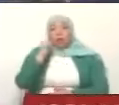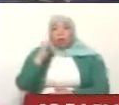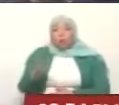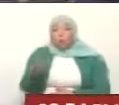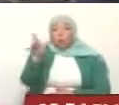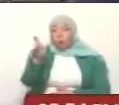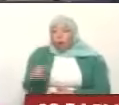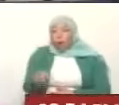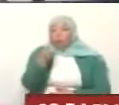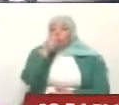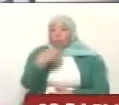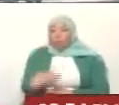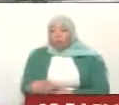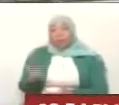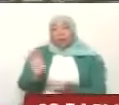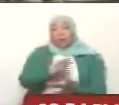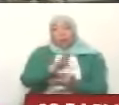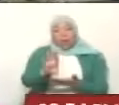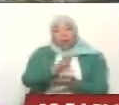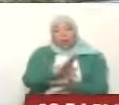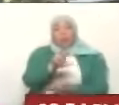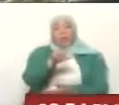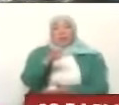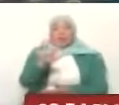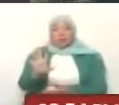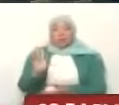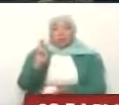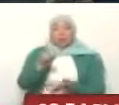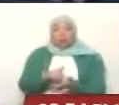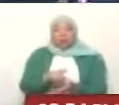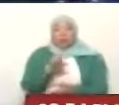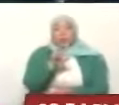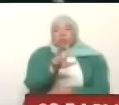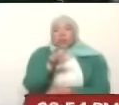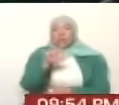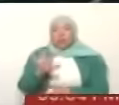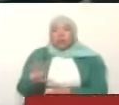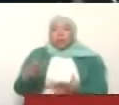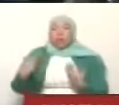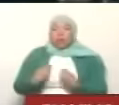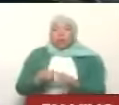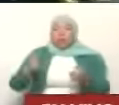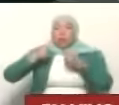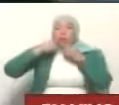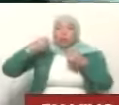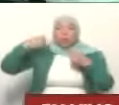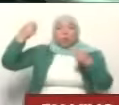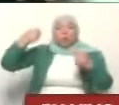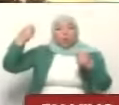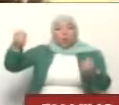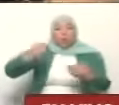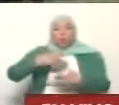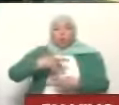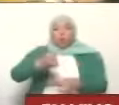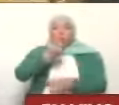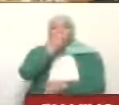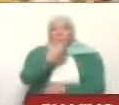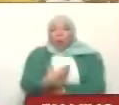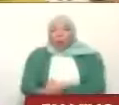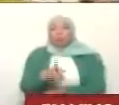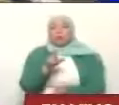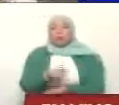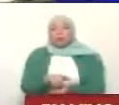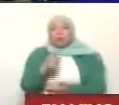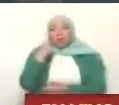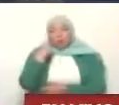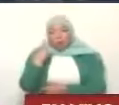programa. Es una competencia sana, son 35 participantes que seguramente los 35 nos van a acompañar a la campaña porque todos son increíblemente buenos. Bueno, y ahorita